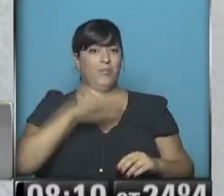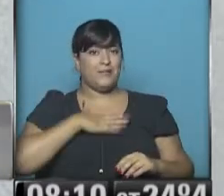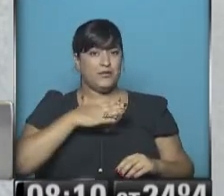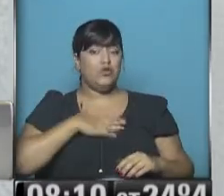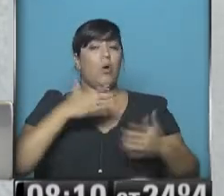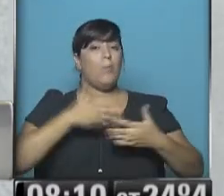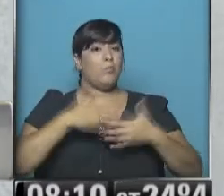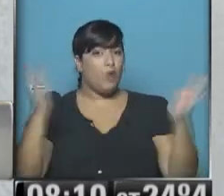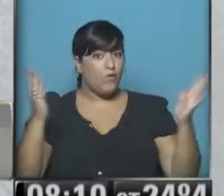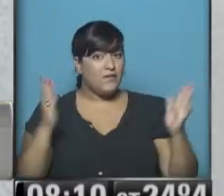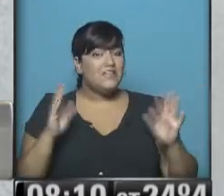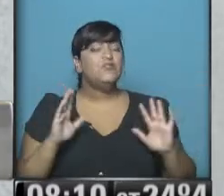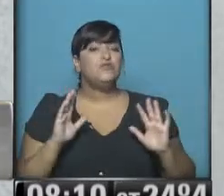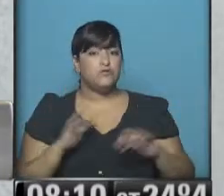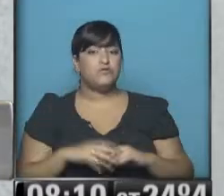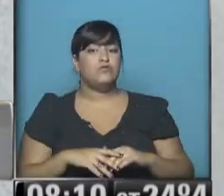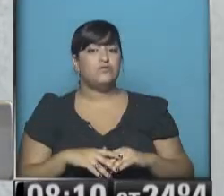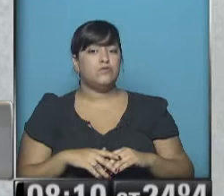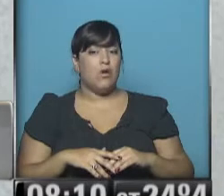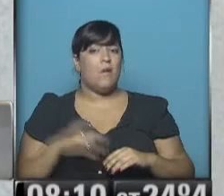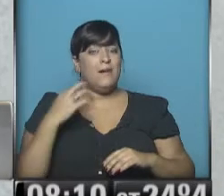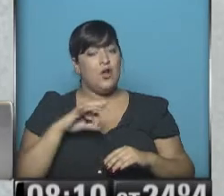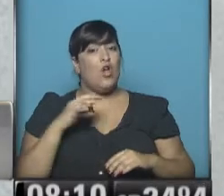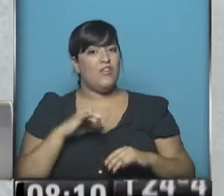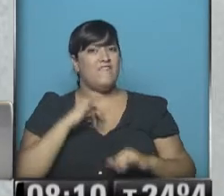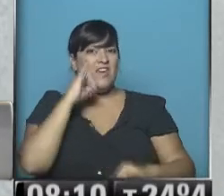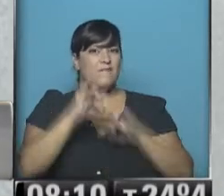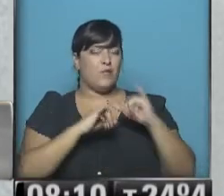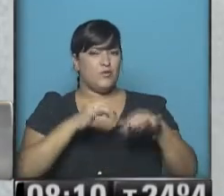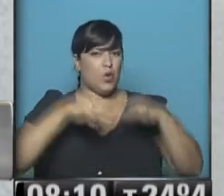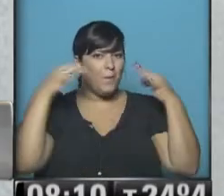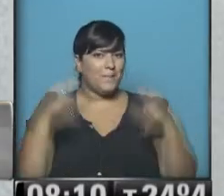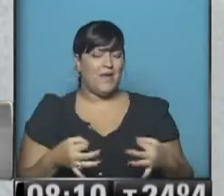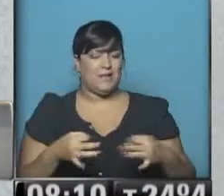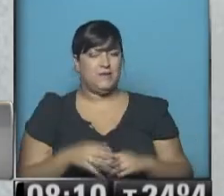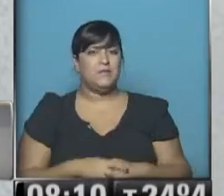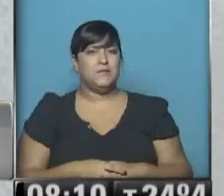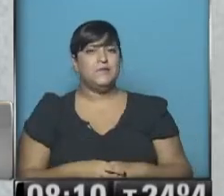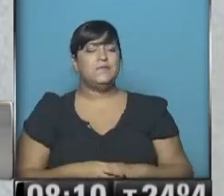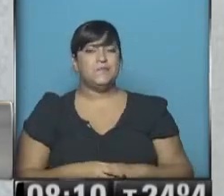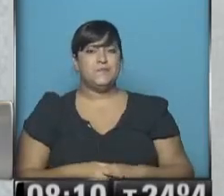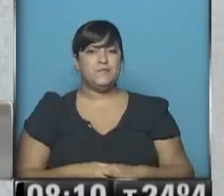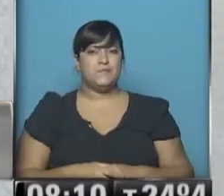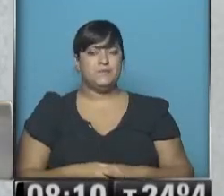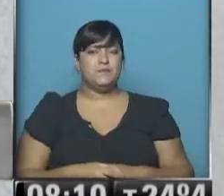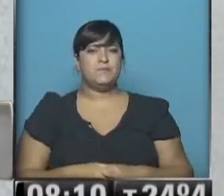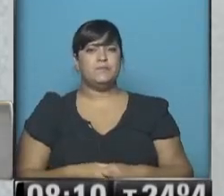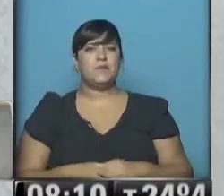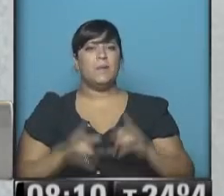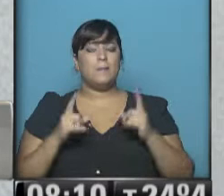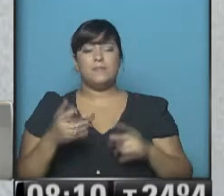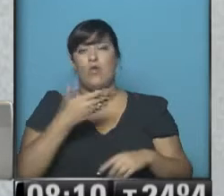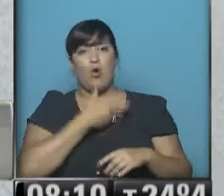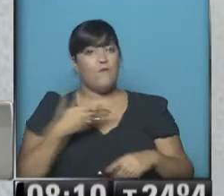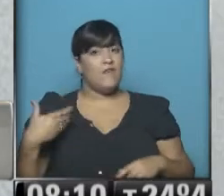público a los efectos de que tenga toda la información para tomar una posición esto es lo que ha manifestado el gobierno